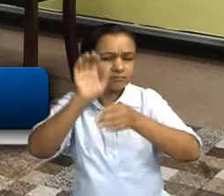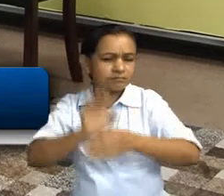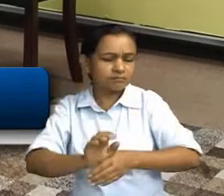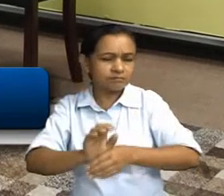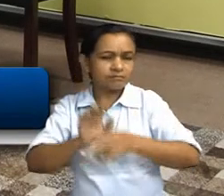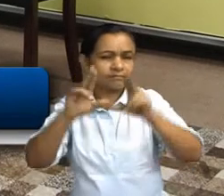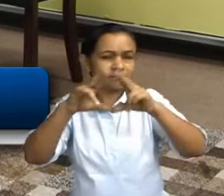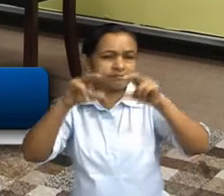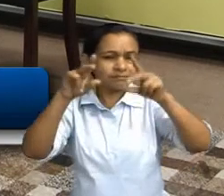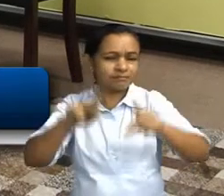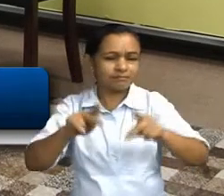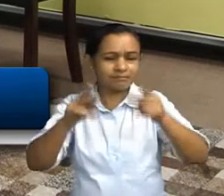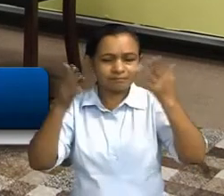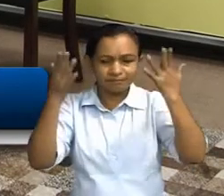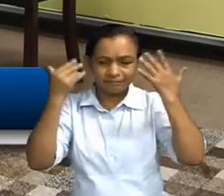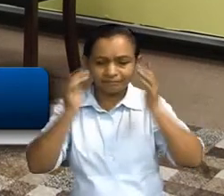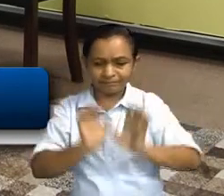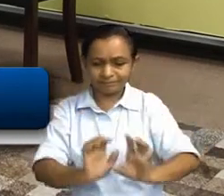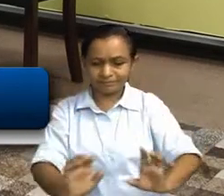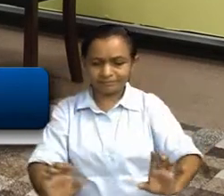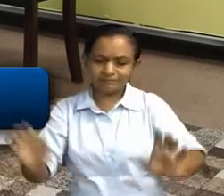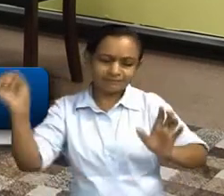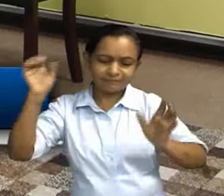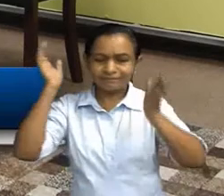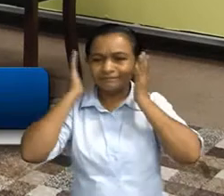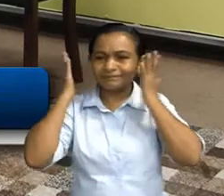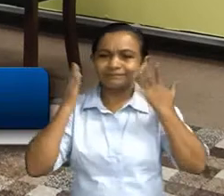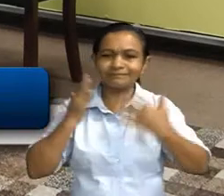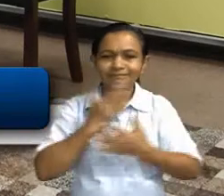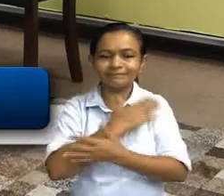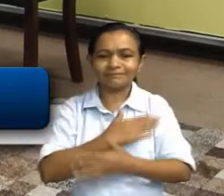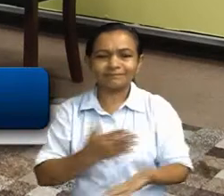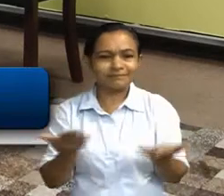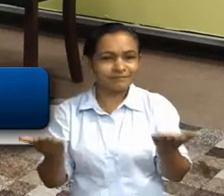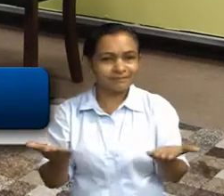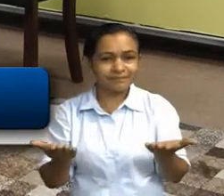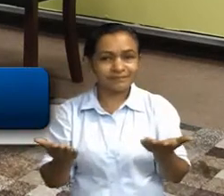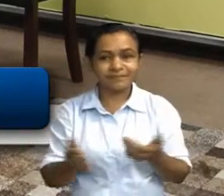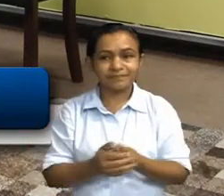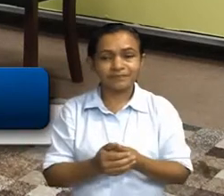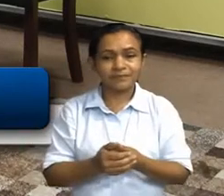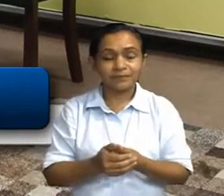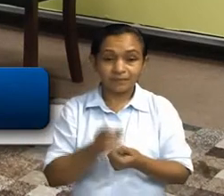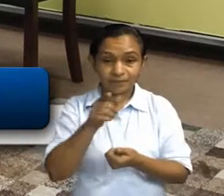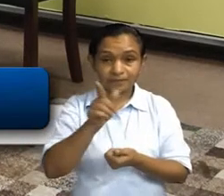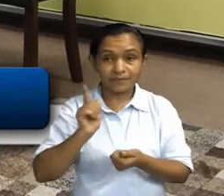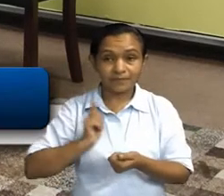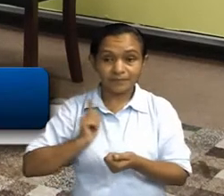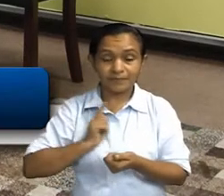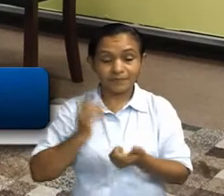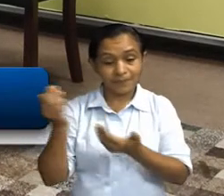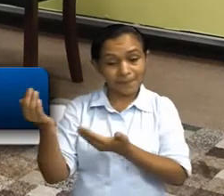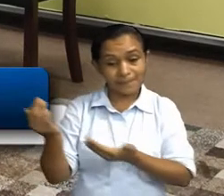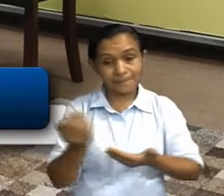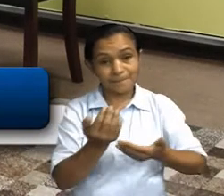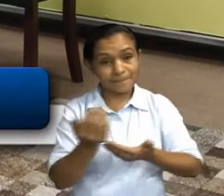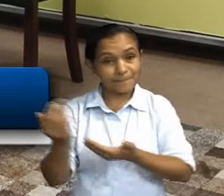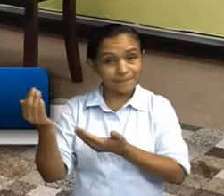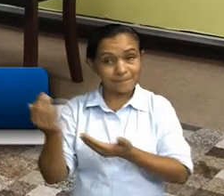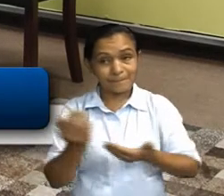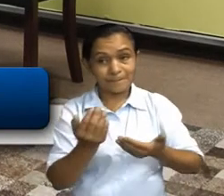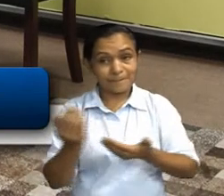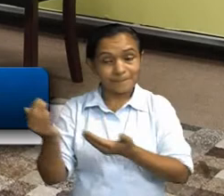nicaragüense, luego de hacer el baño, echar el talco. Si usted tiene un bebé o un niño que